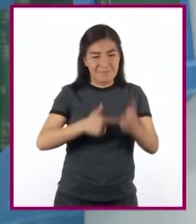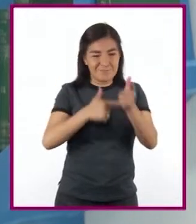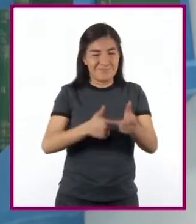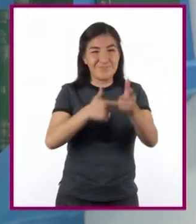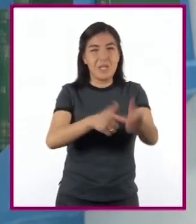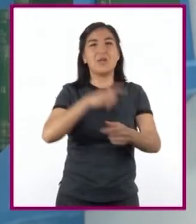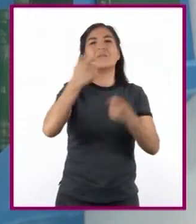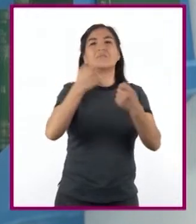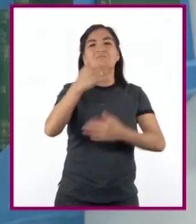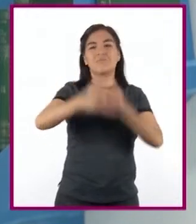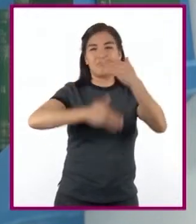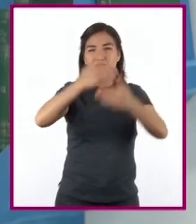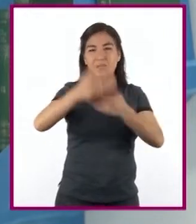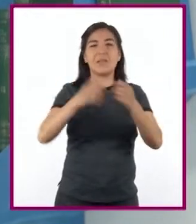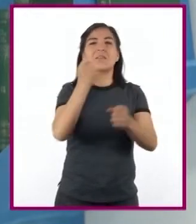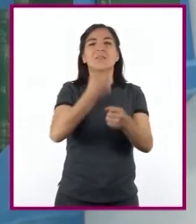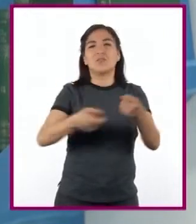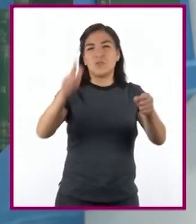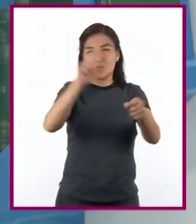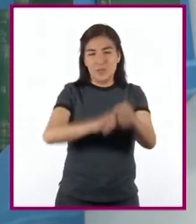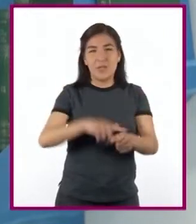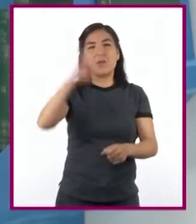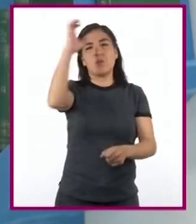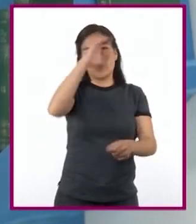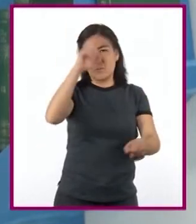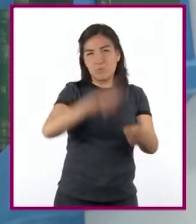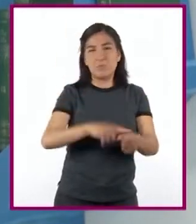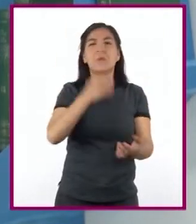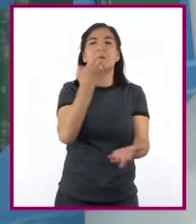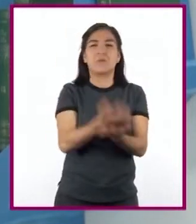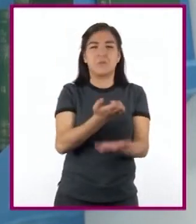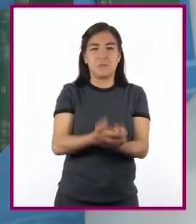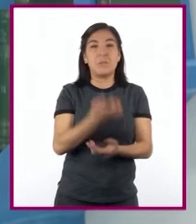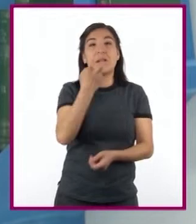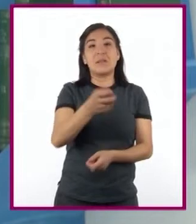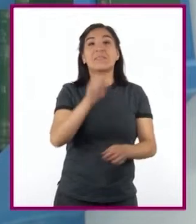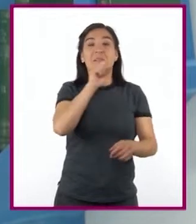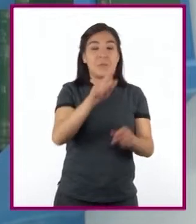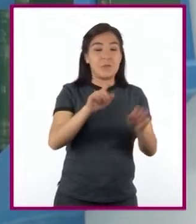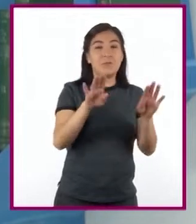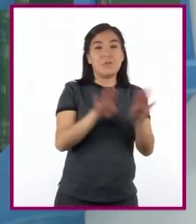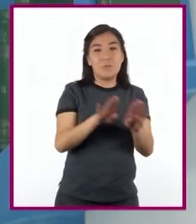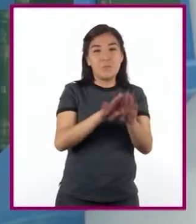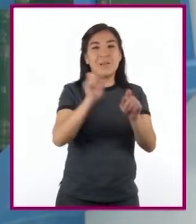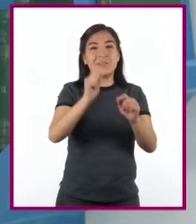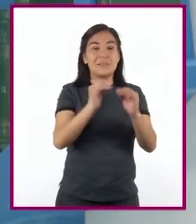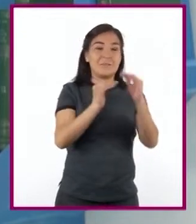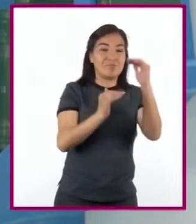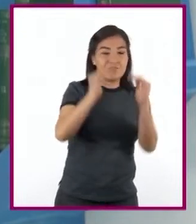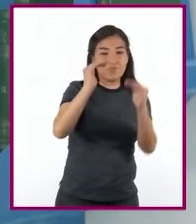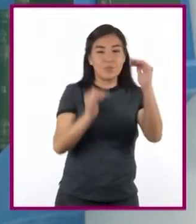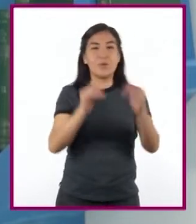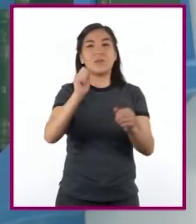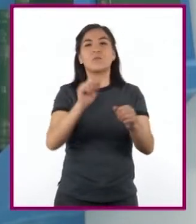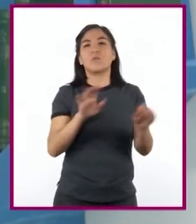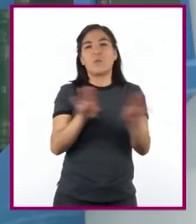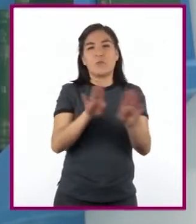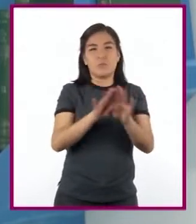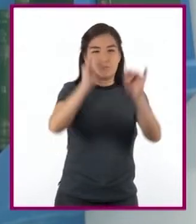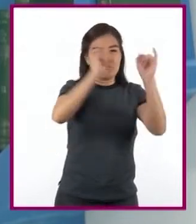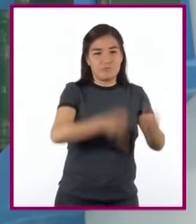social, económico y cultural, que en mayor o menor grado creaba un sentido de identidad